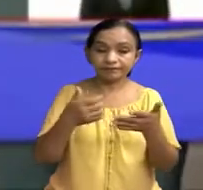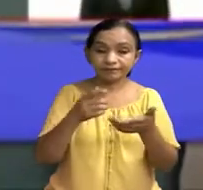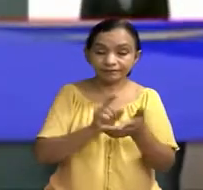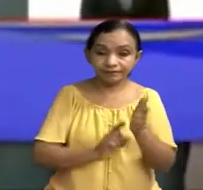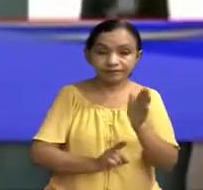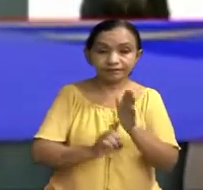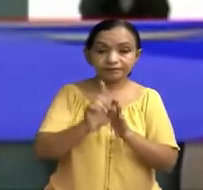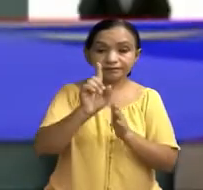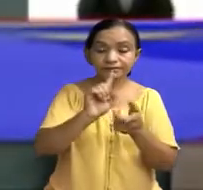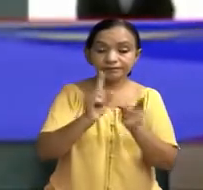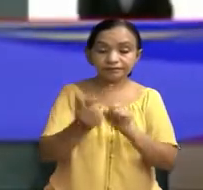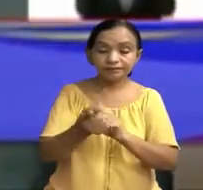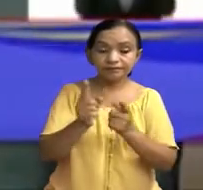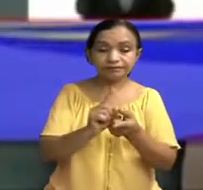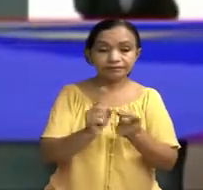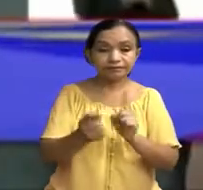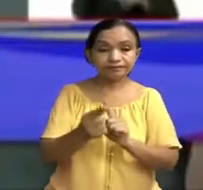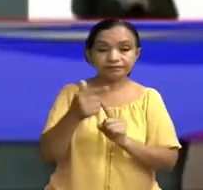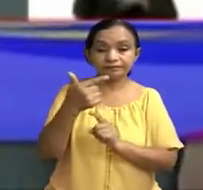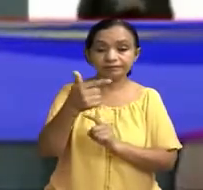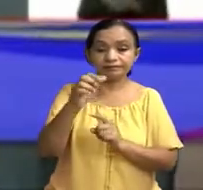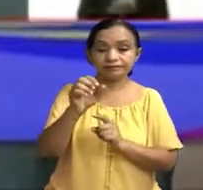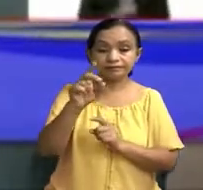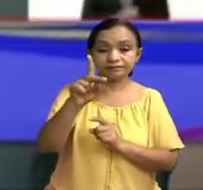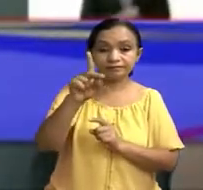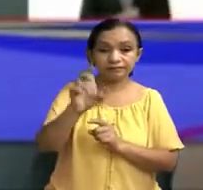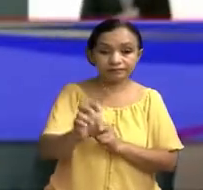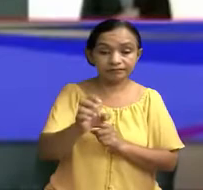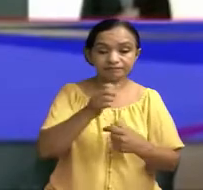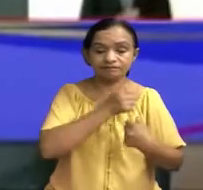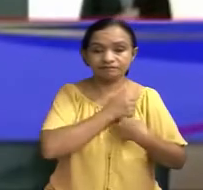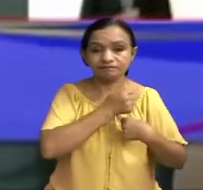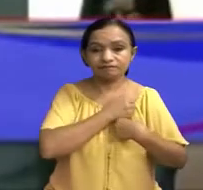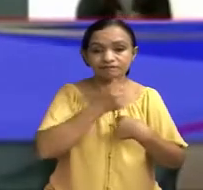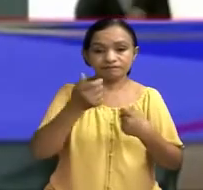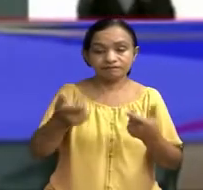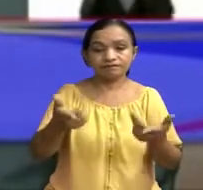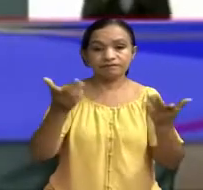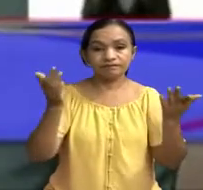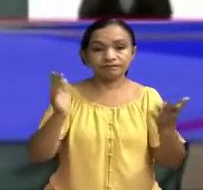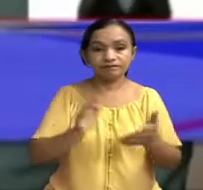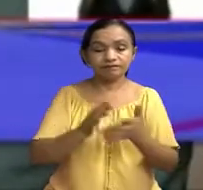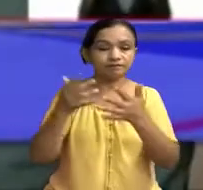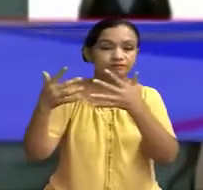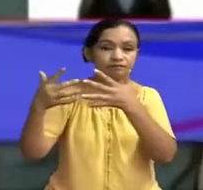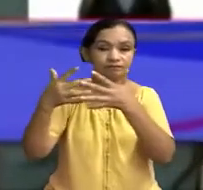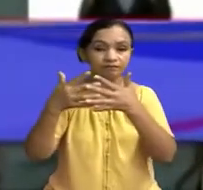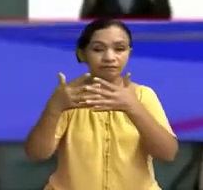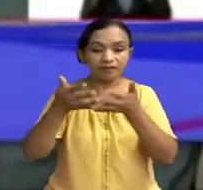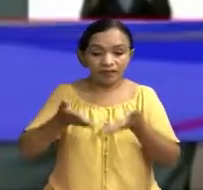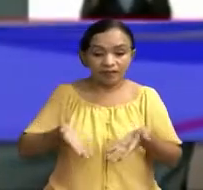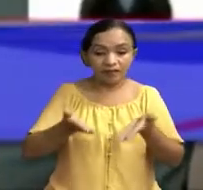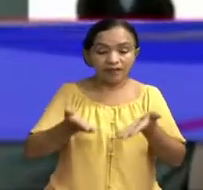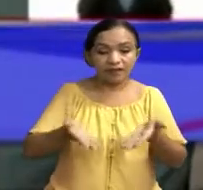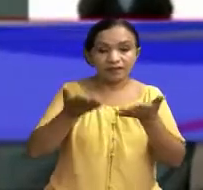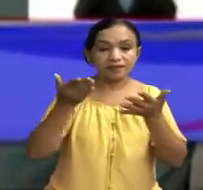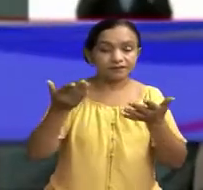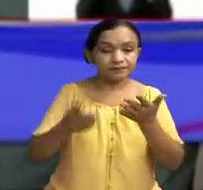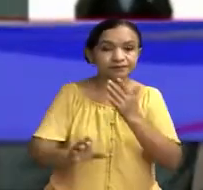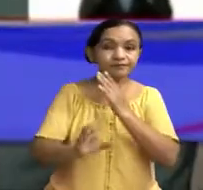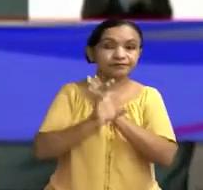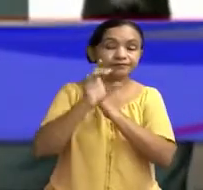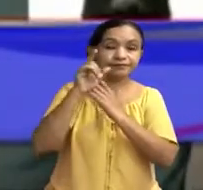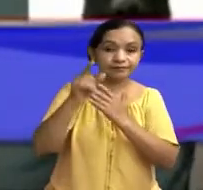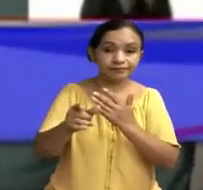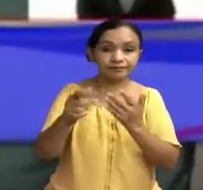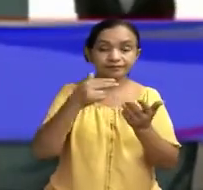fue destruida por el golpe de Estado militar y por el injerencismo yanqui en Chile en 1973.